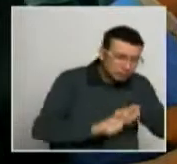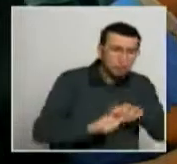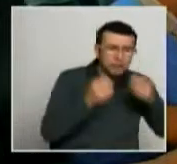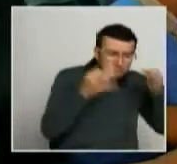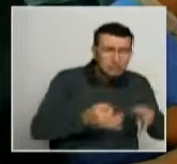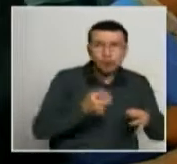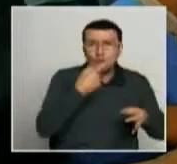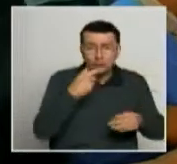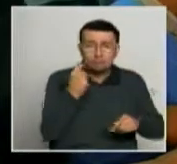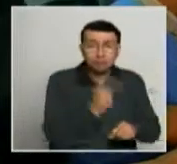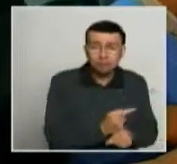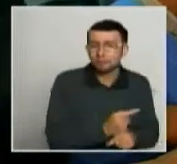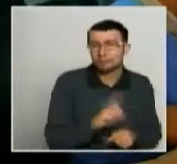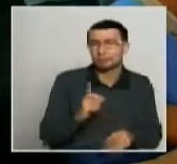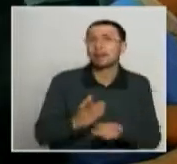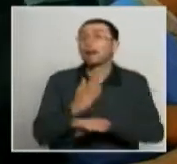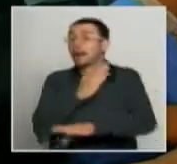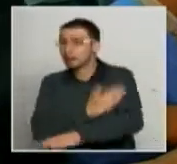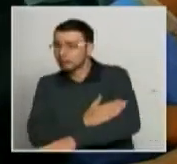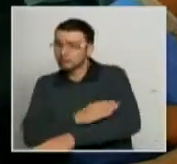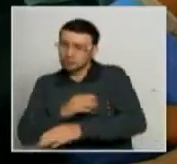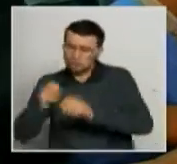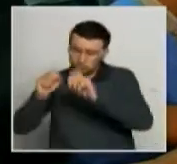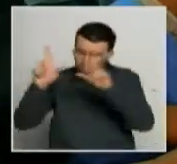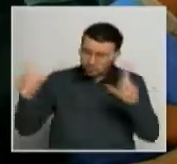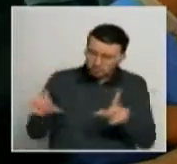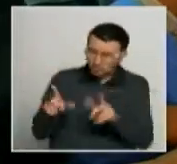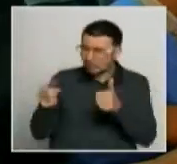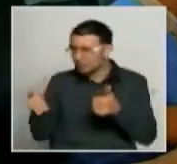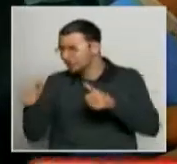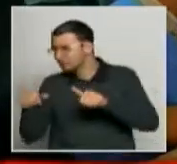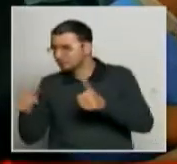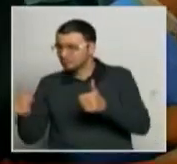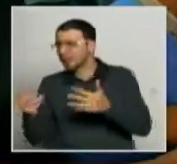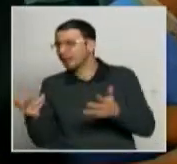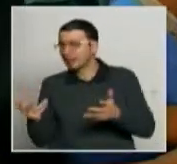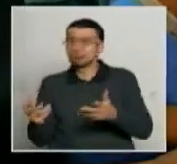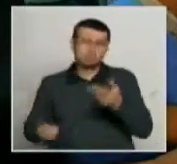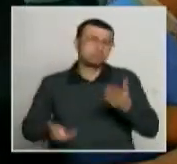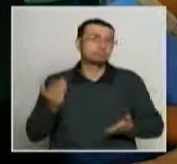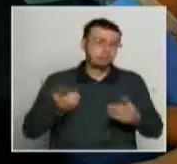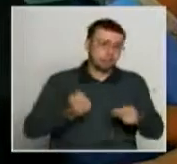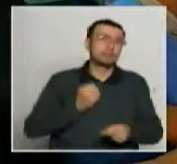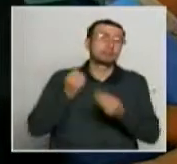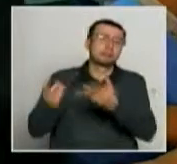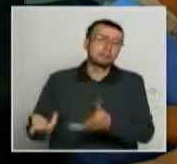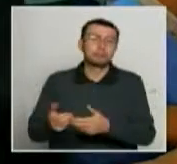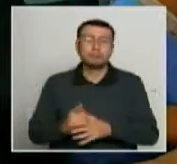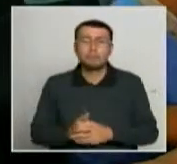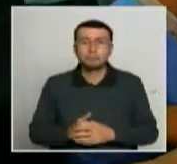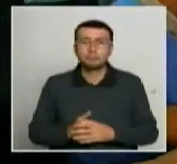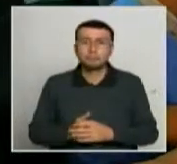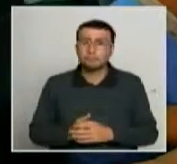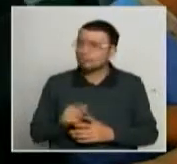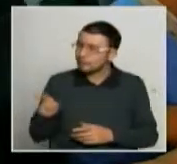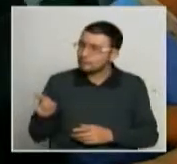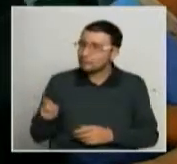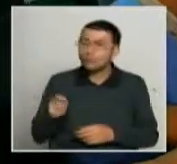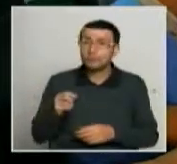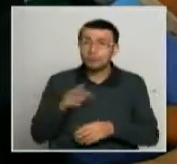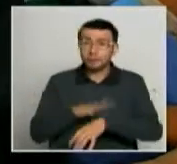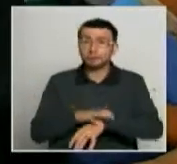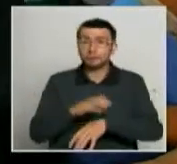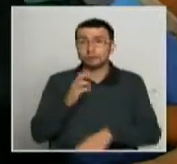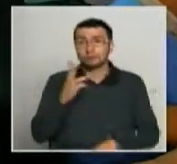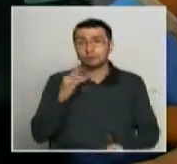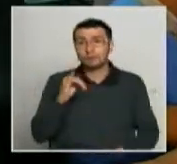que nosotros tenemos con estos programas para que ustedes entiendan la importancia de los métodos diagnósticos. Doctor Wilfer Molina